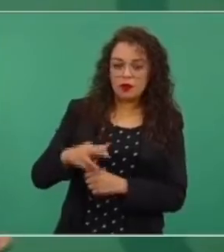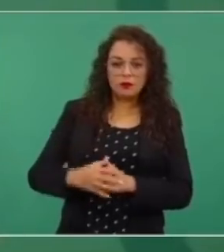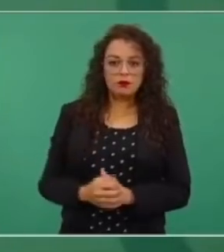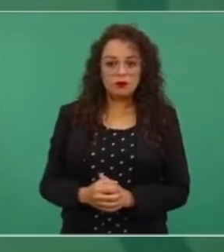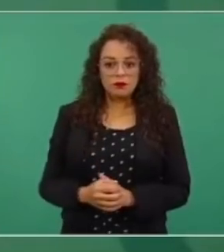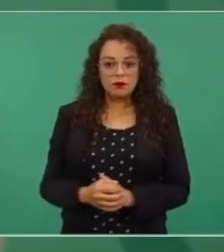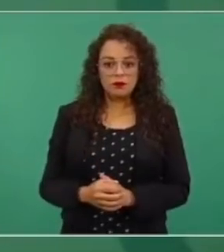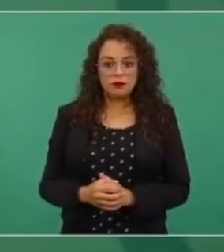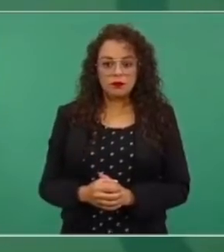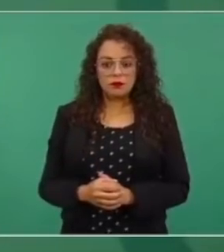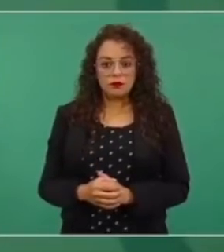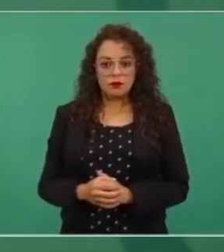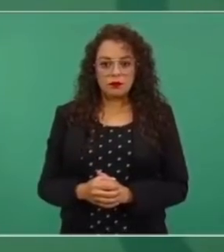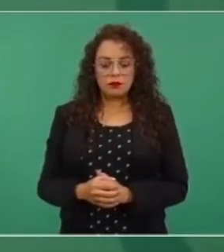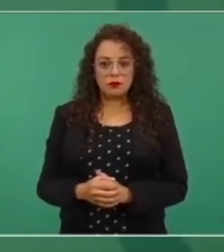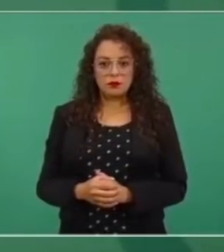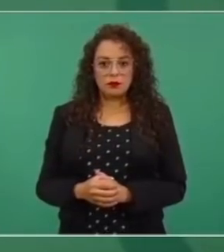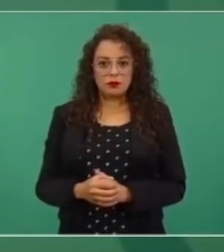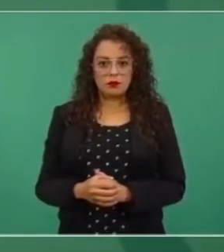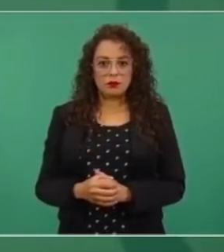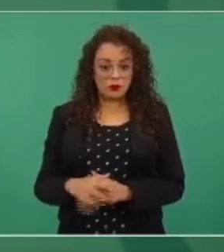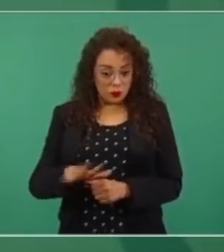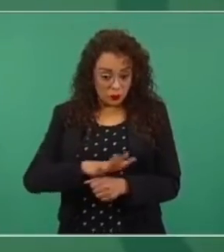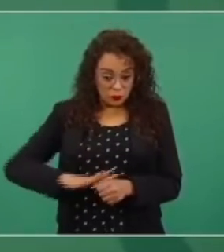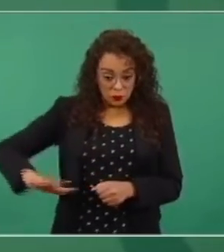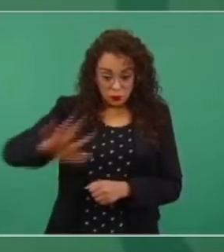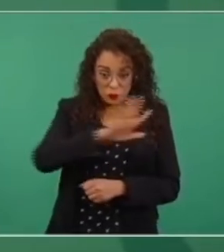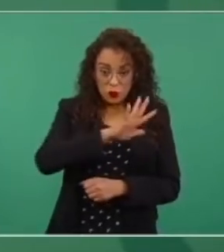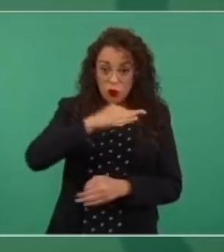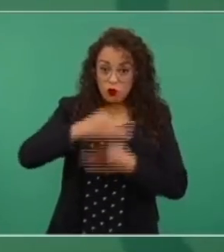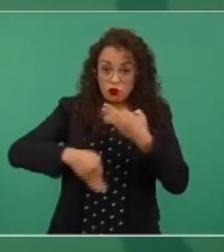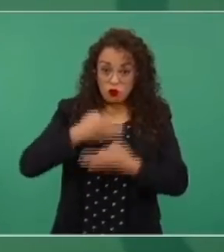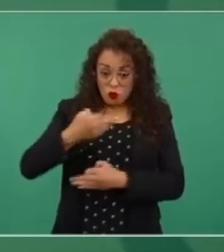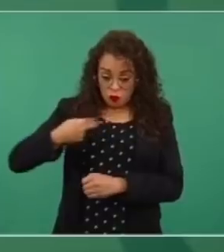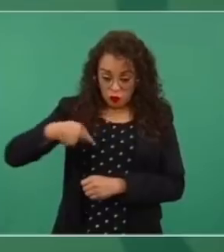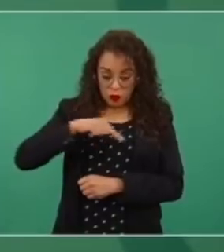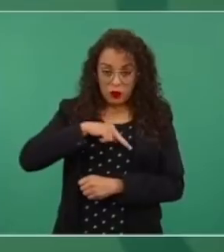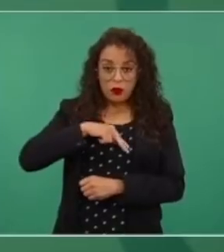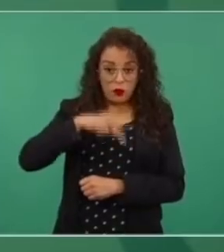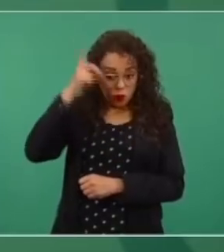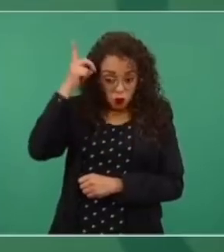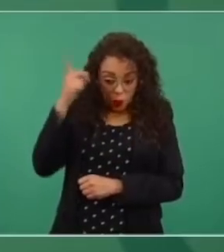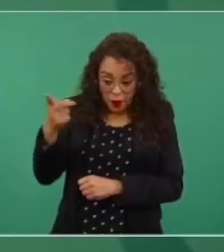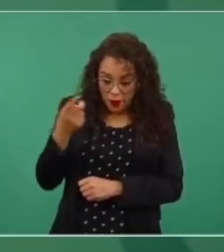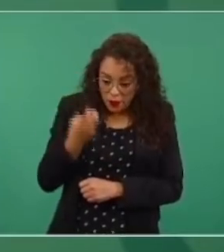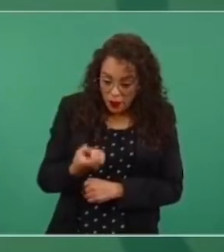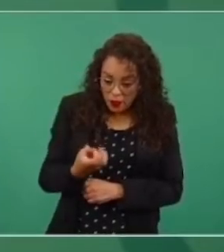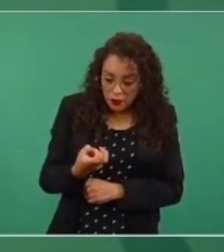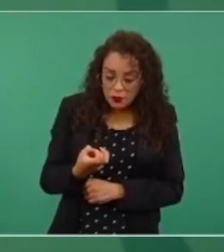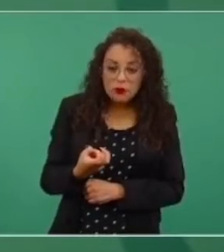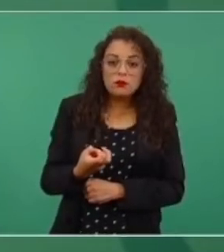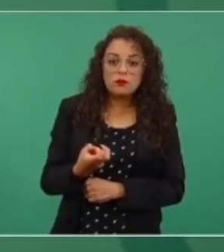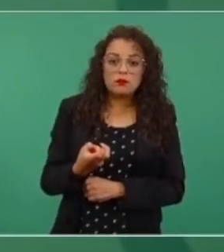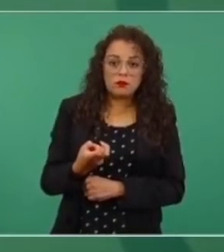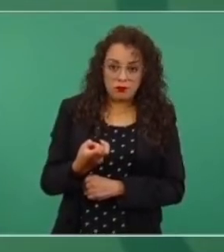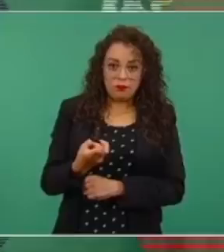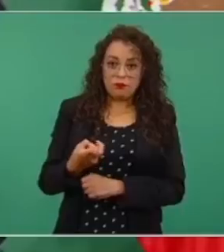todos, en privado. Y aquí es hasta